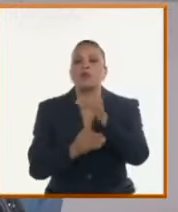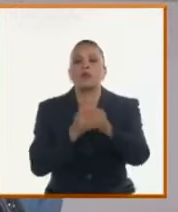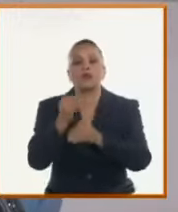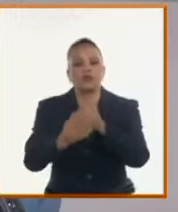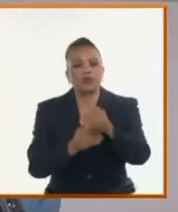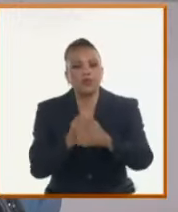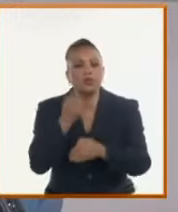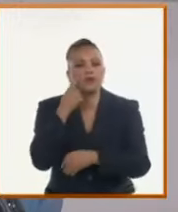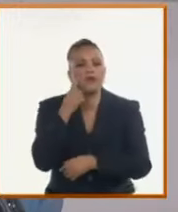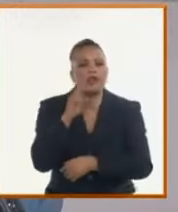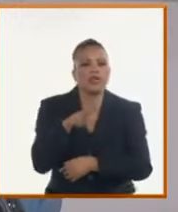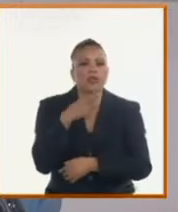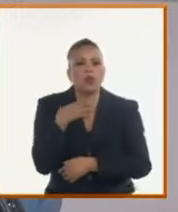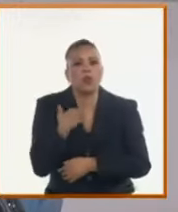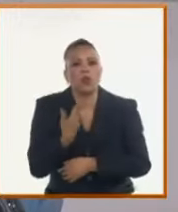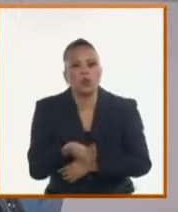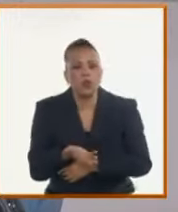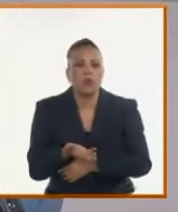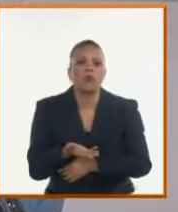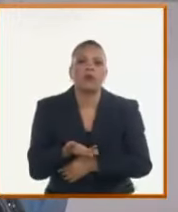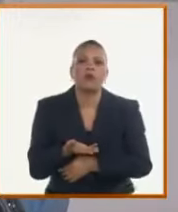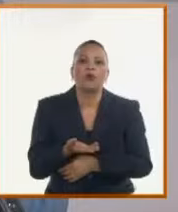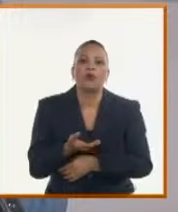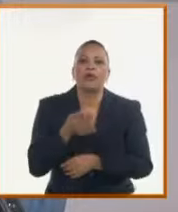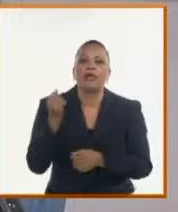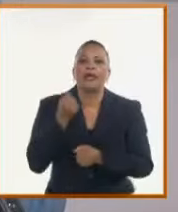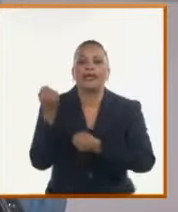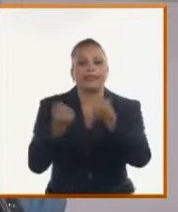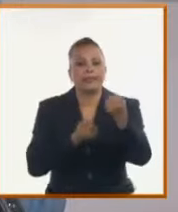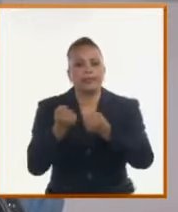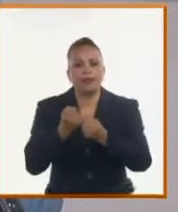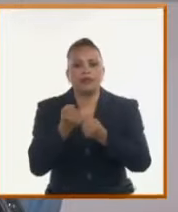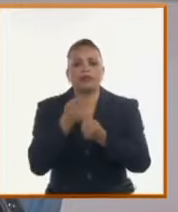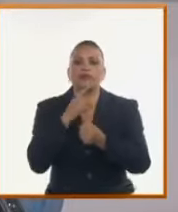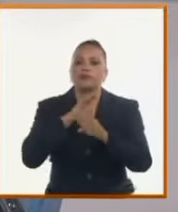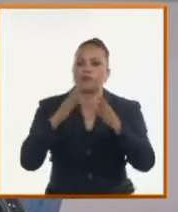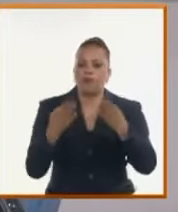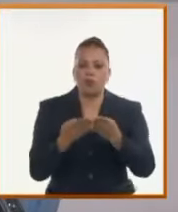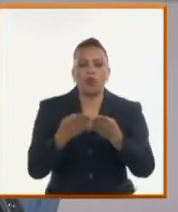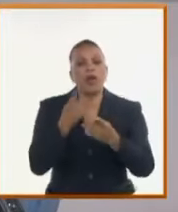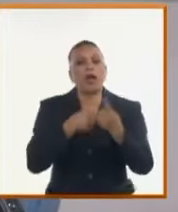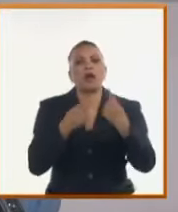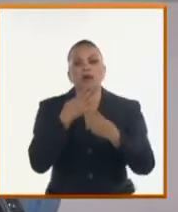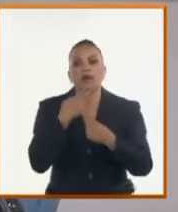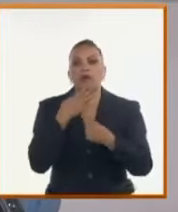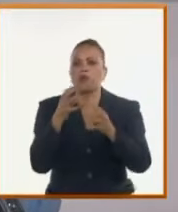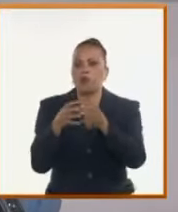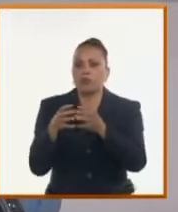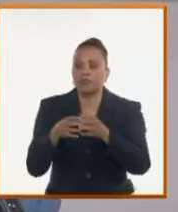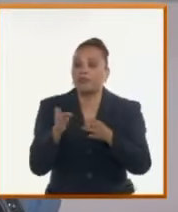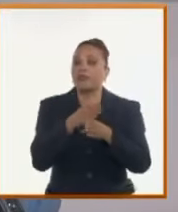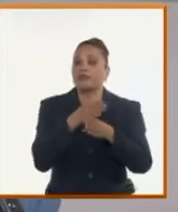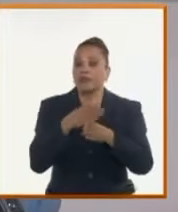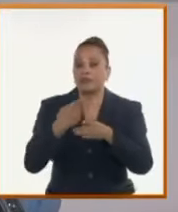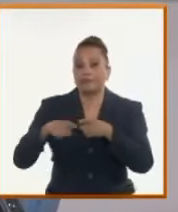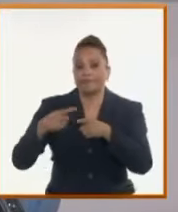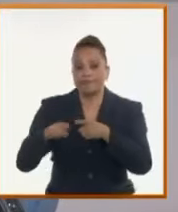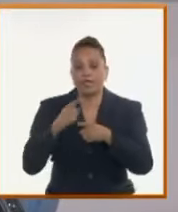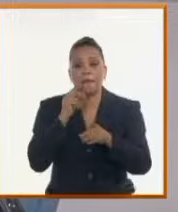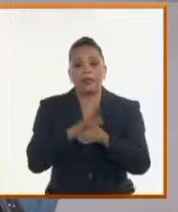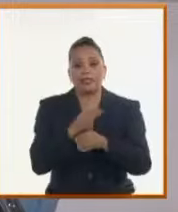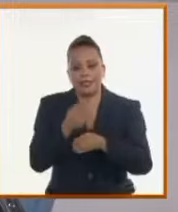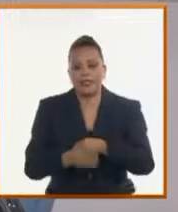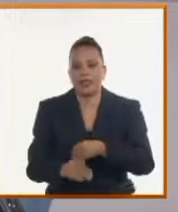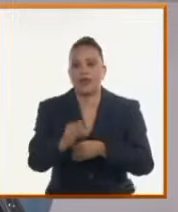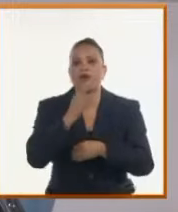seguir revisando las transp aciones comprometidas es decir que hay un grupo de cosas que nosotros debemos a partir de ahora y de